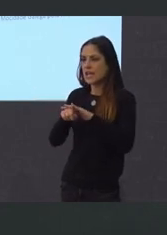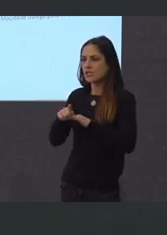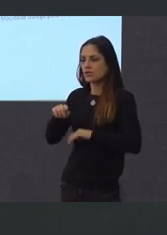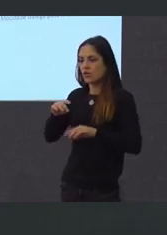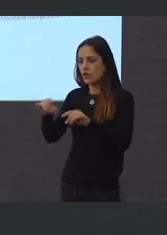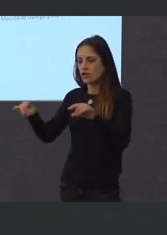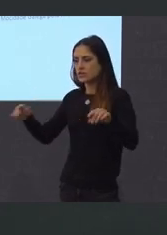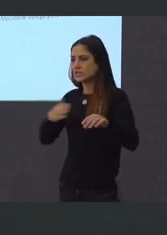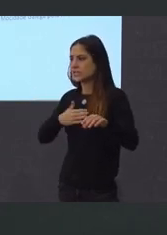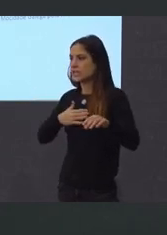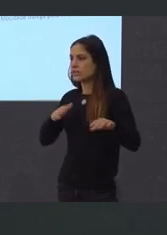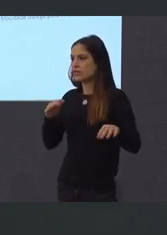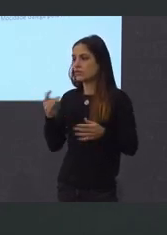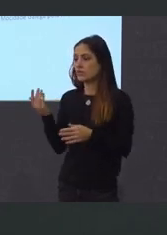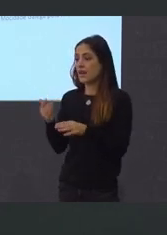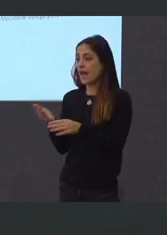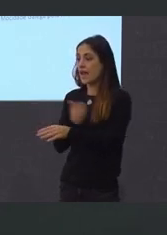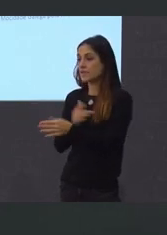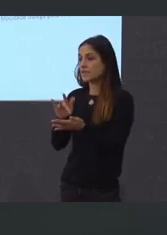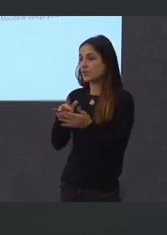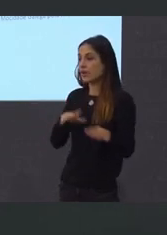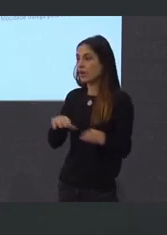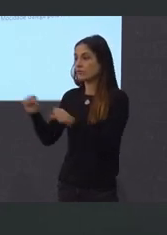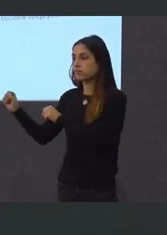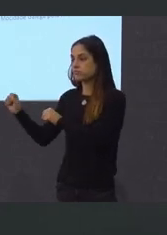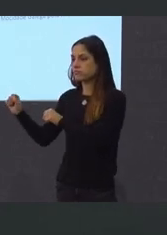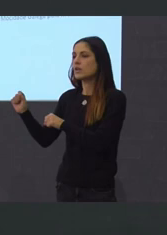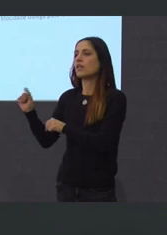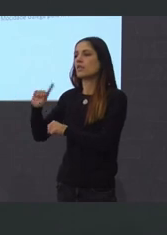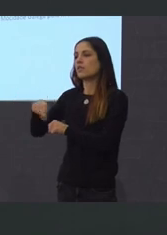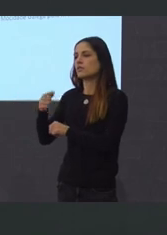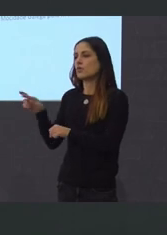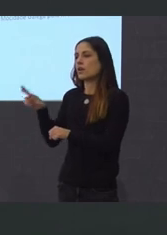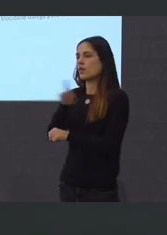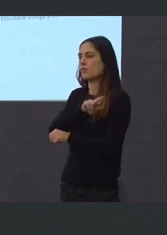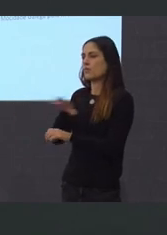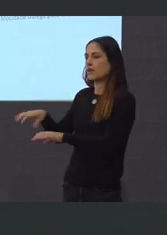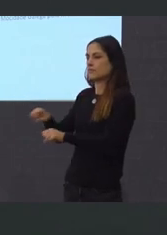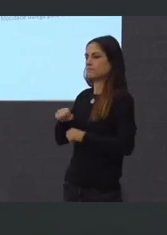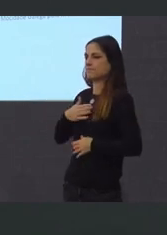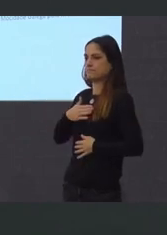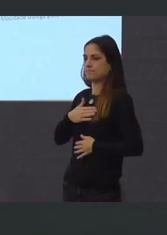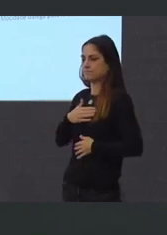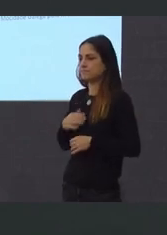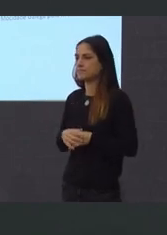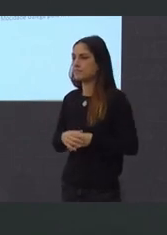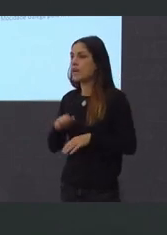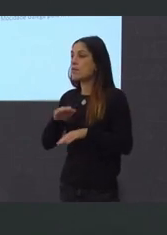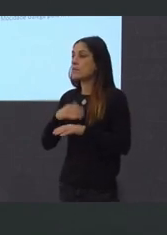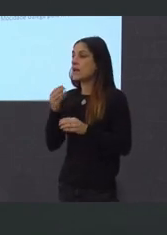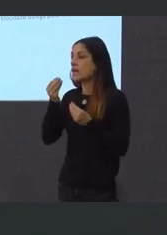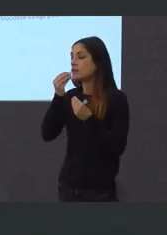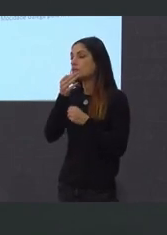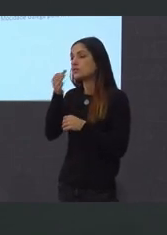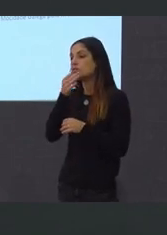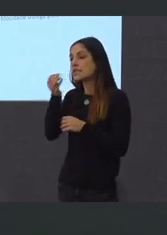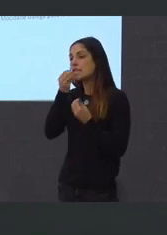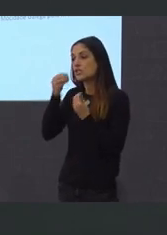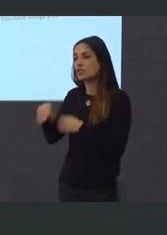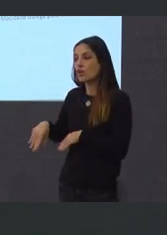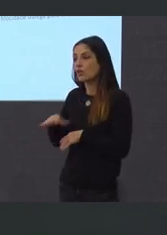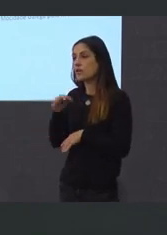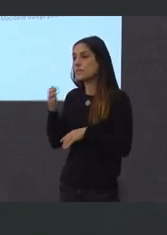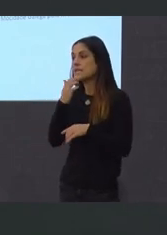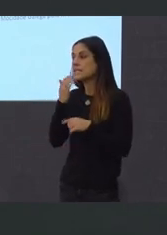territorios roubados. Pero para narrarvos esta historia e todos estes exemplos ben e